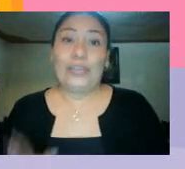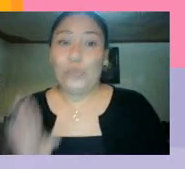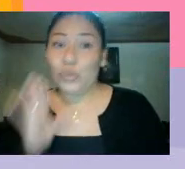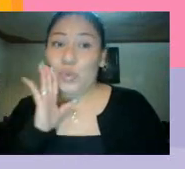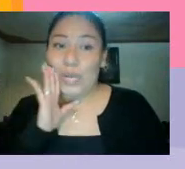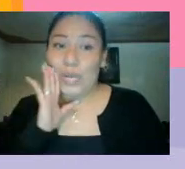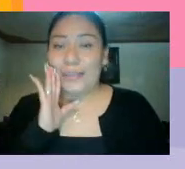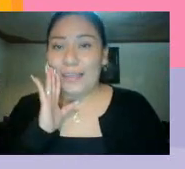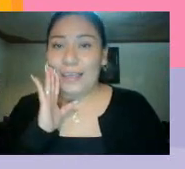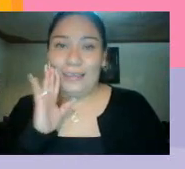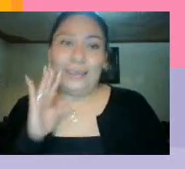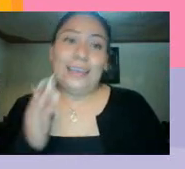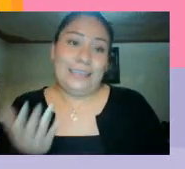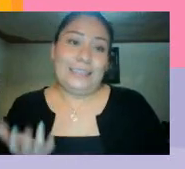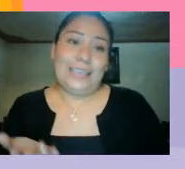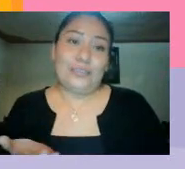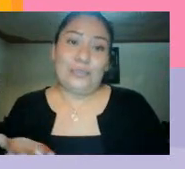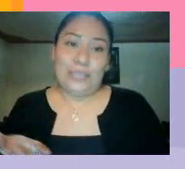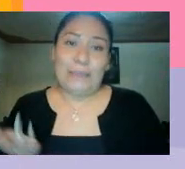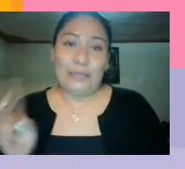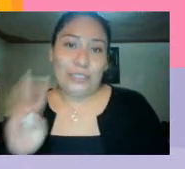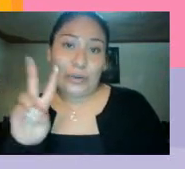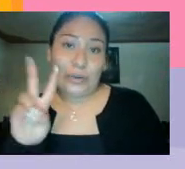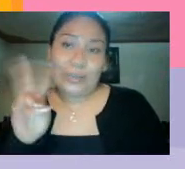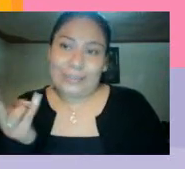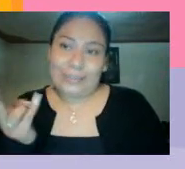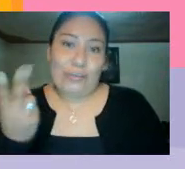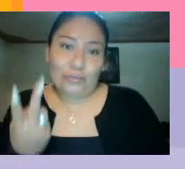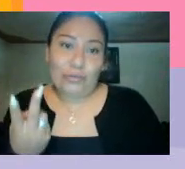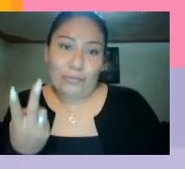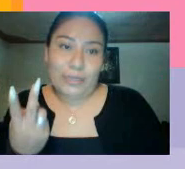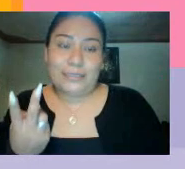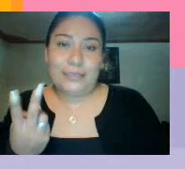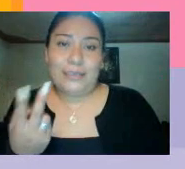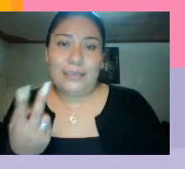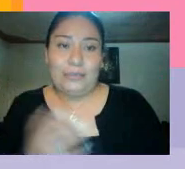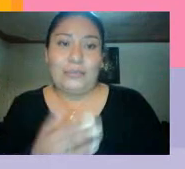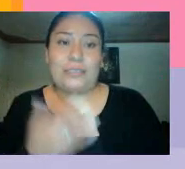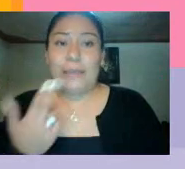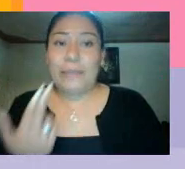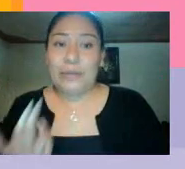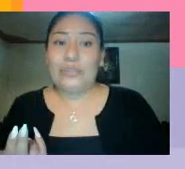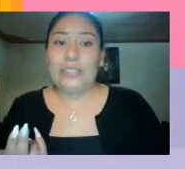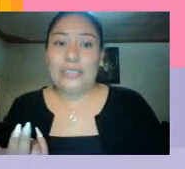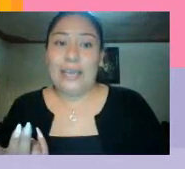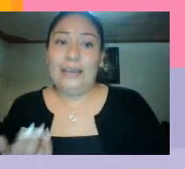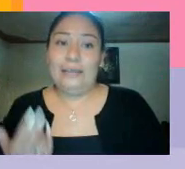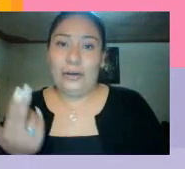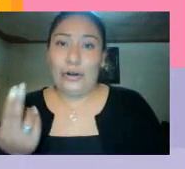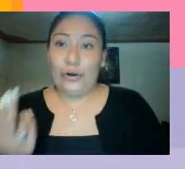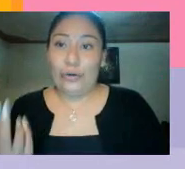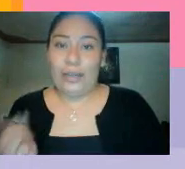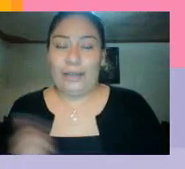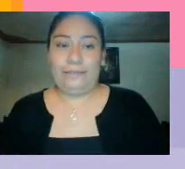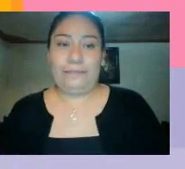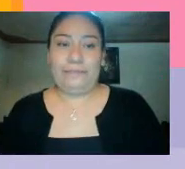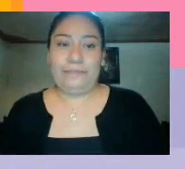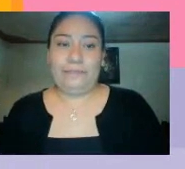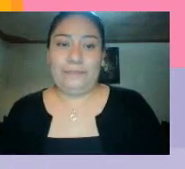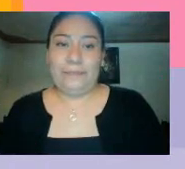Con mayúsculas, ¿verdad? En este caso, pues Caperucita Roja tiene dos nombres. Entonces, Caperucita